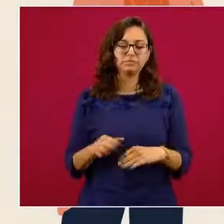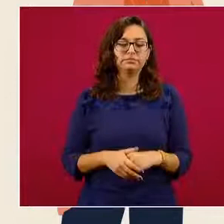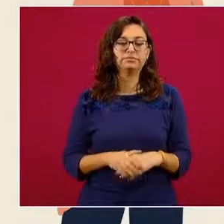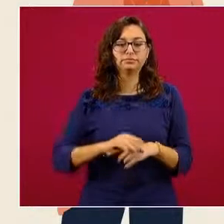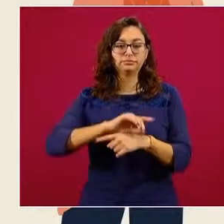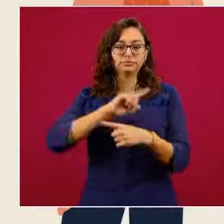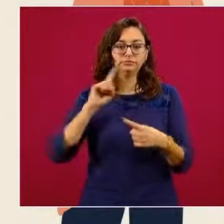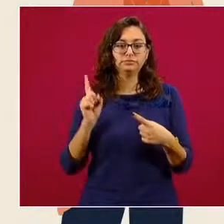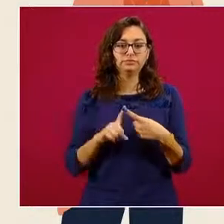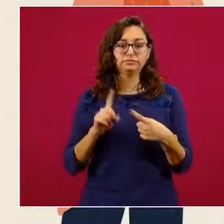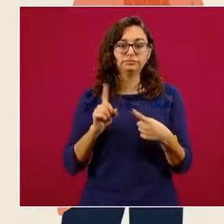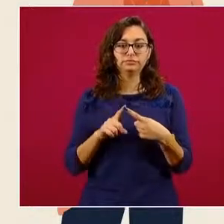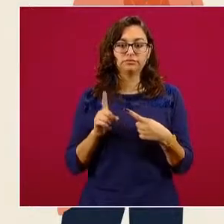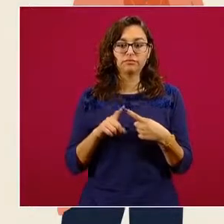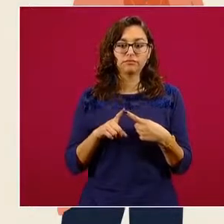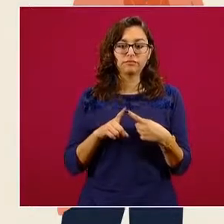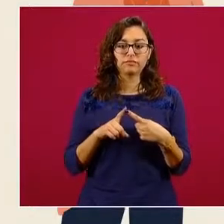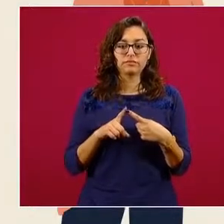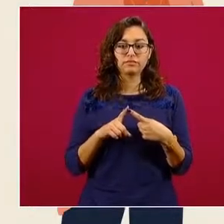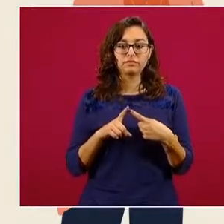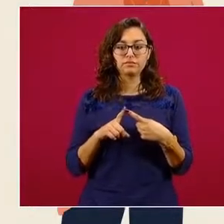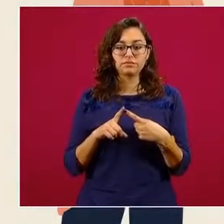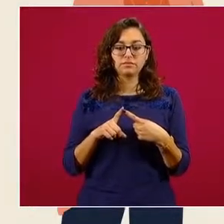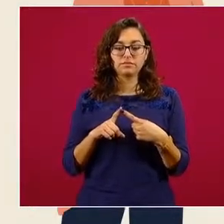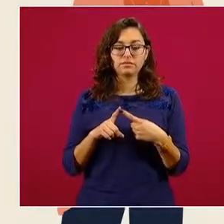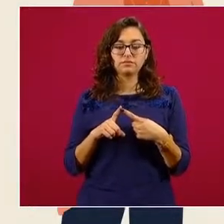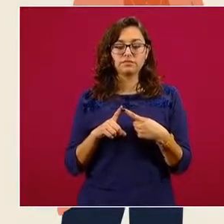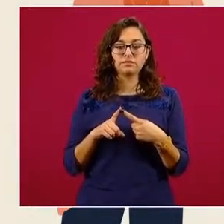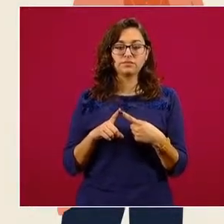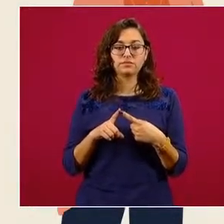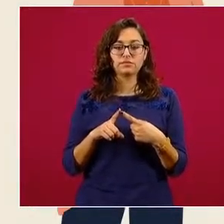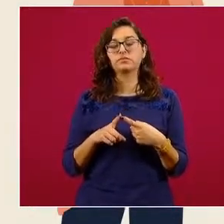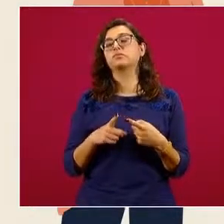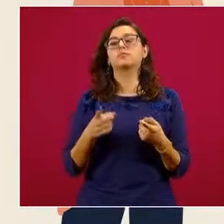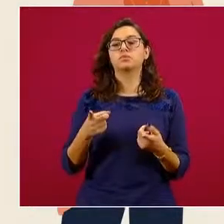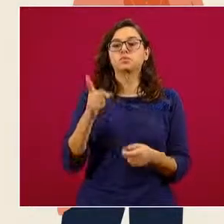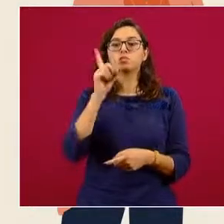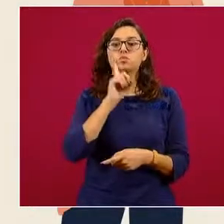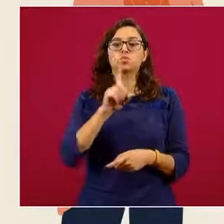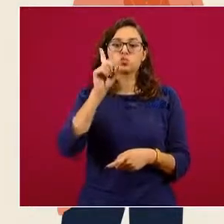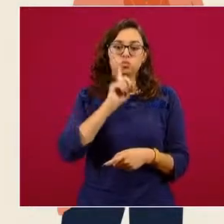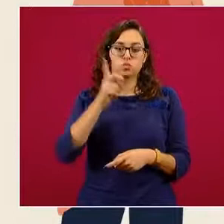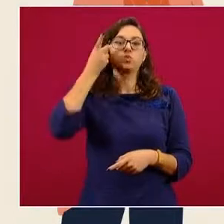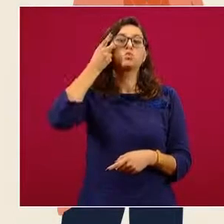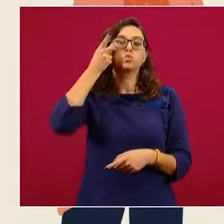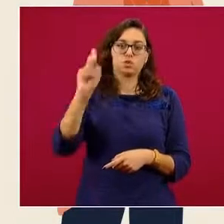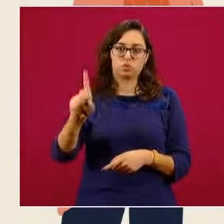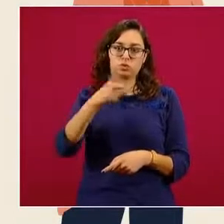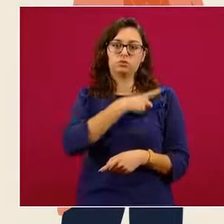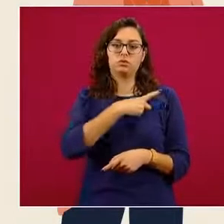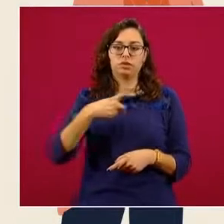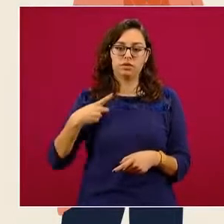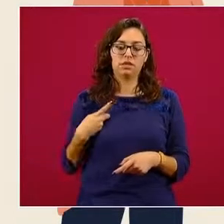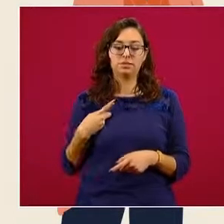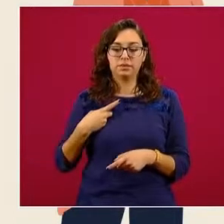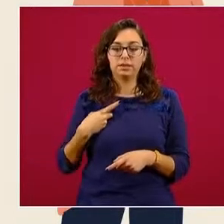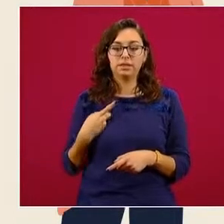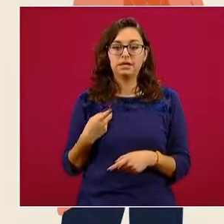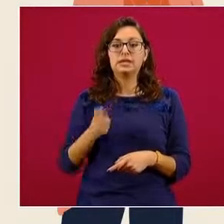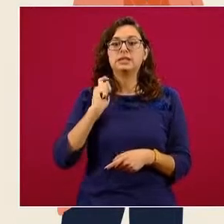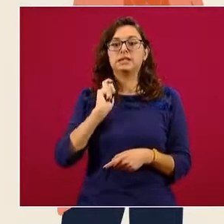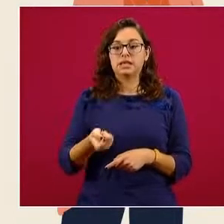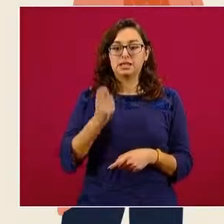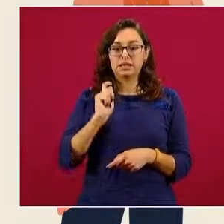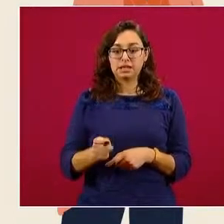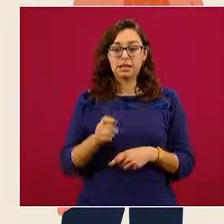La primera es, obviamente, que la empresa tenga propiedad de mujer, en una mujer, es decir, que el 10%